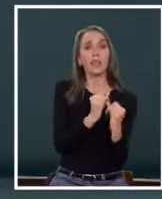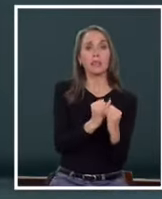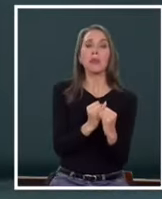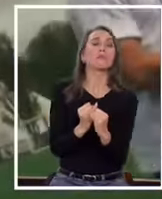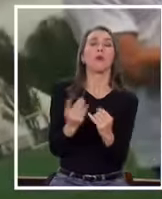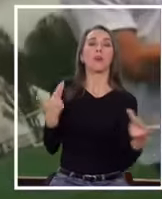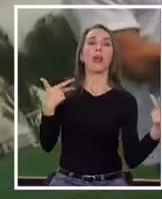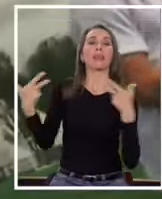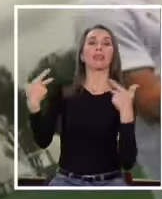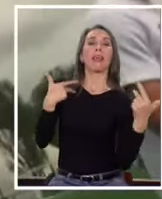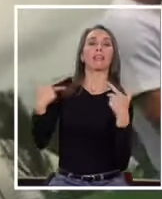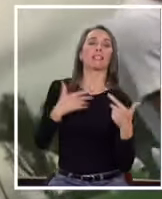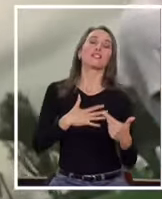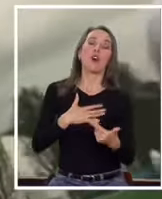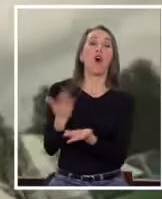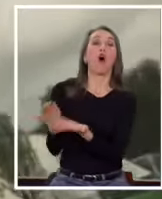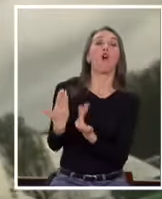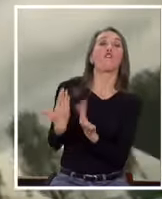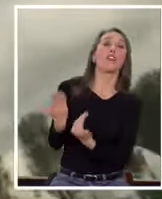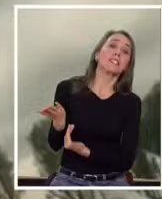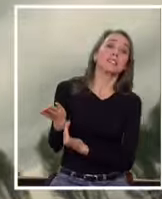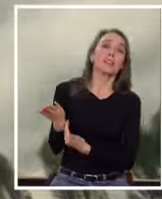deja querer por el América.